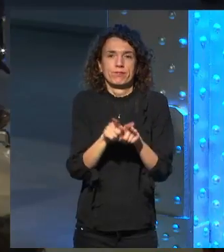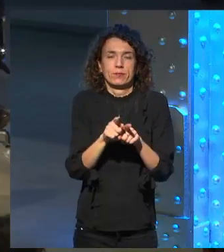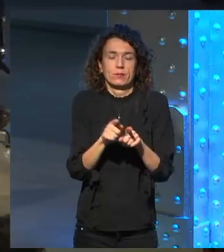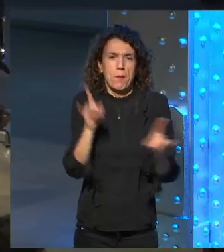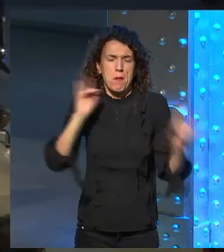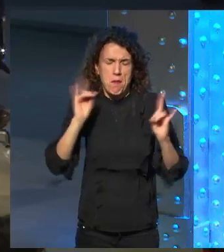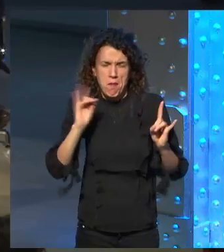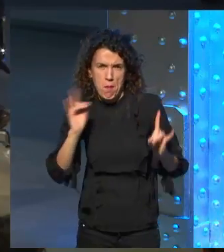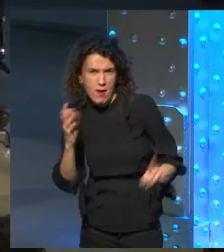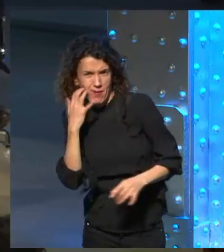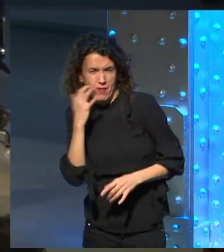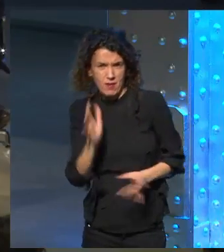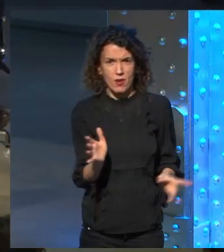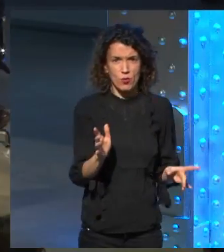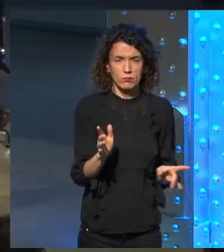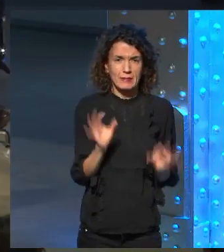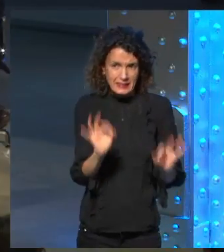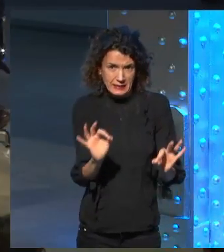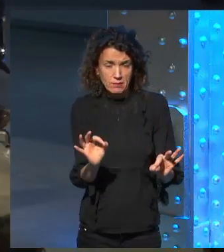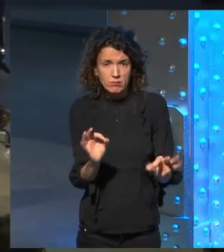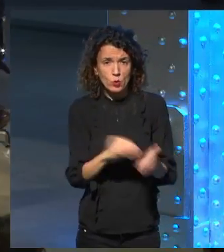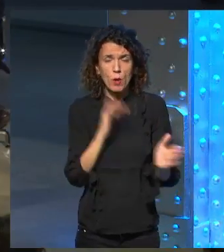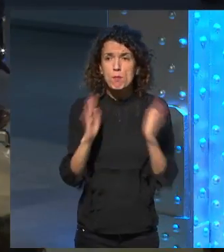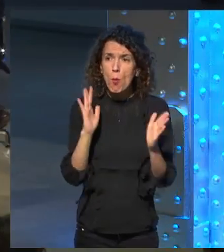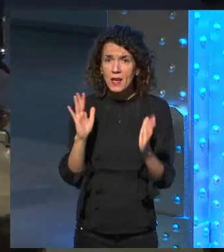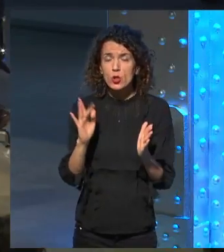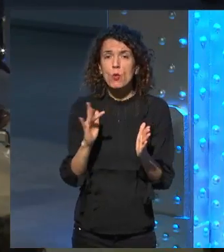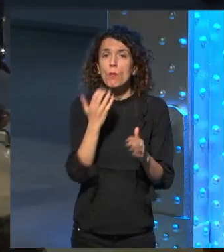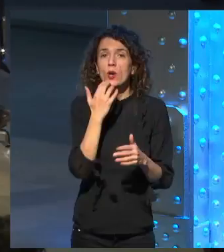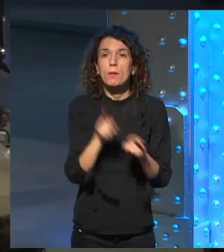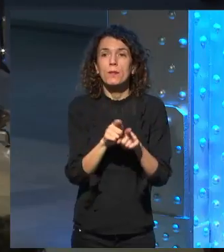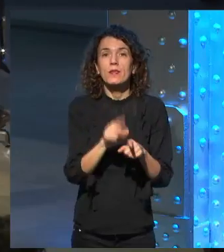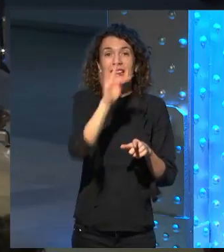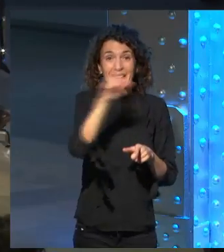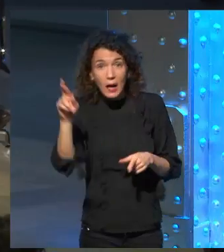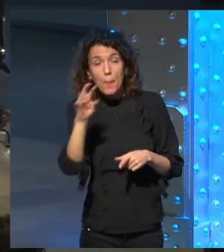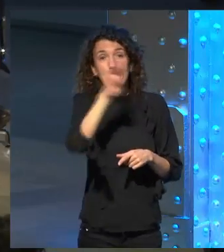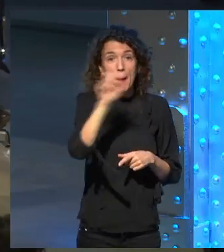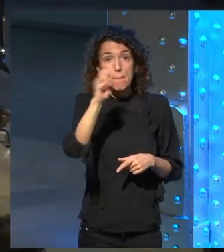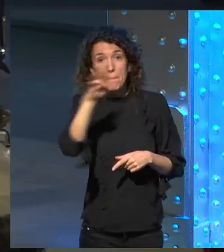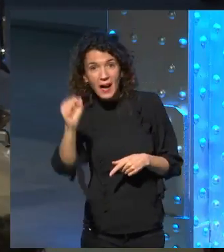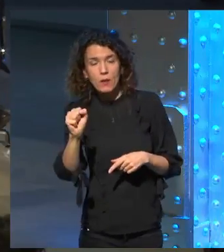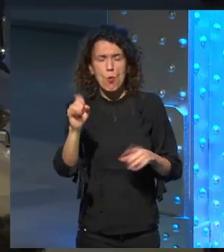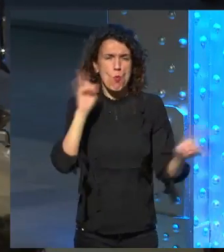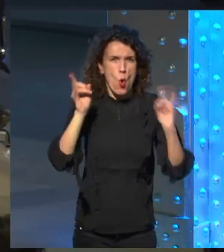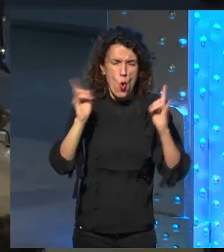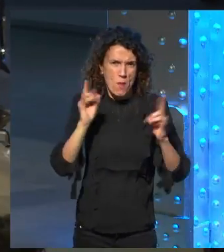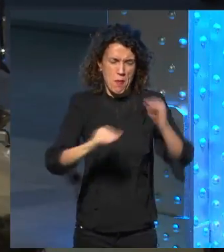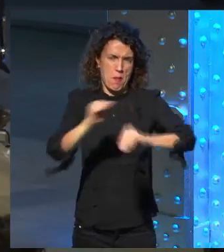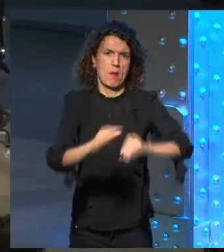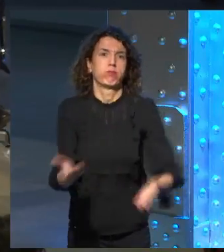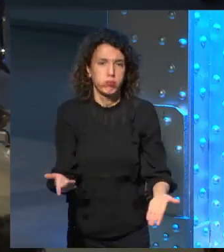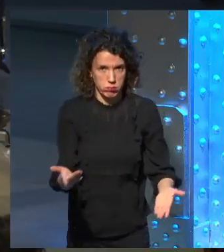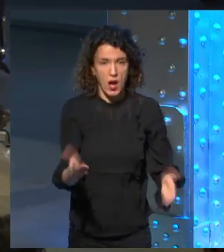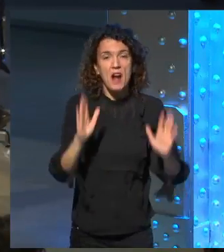repente todo suena a eso también, el momento del tara tara pa pa pa de marcha barata, ¿no? De música que de